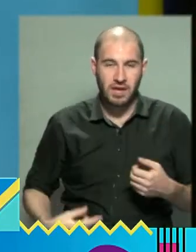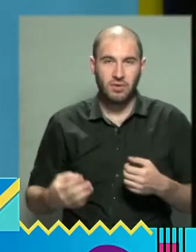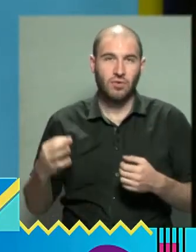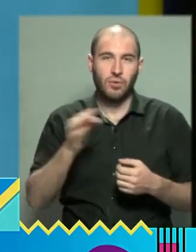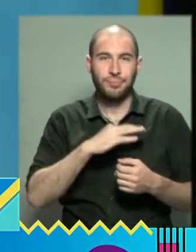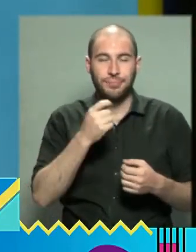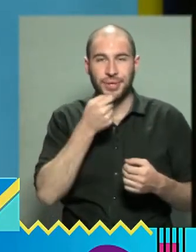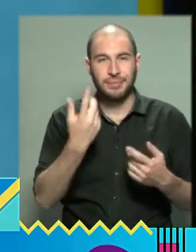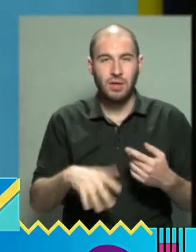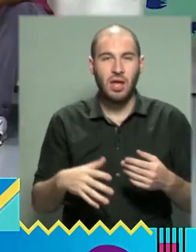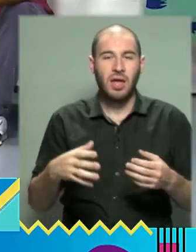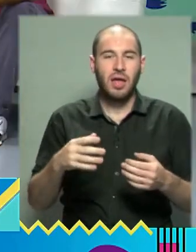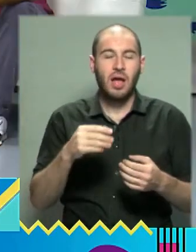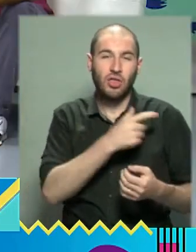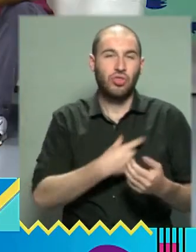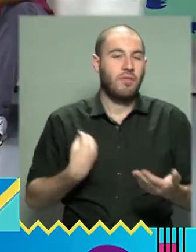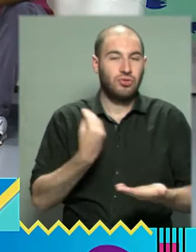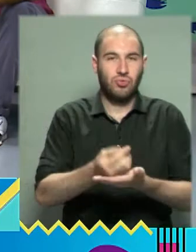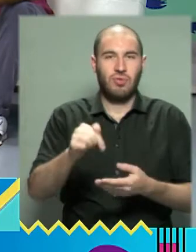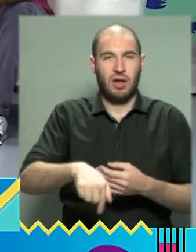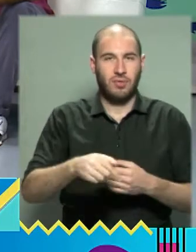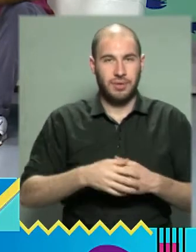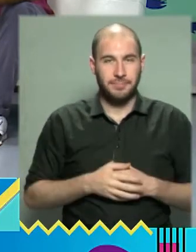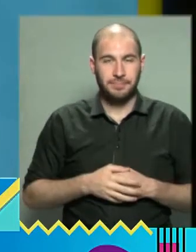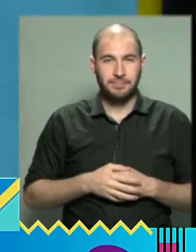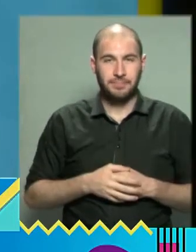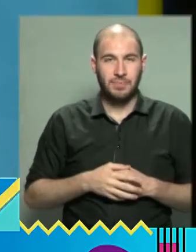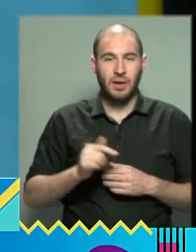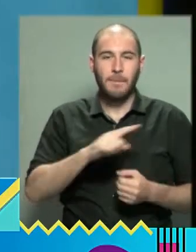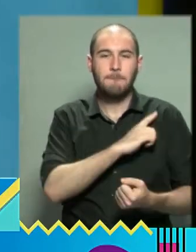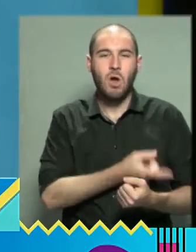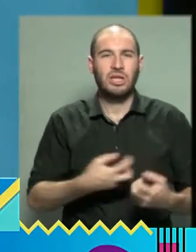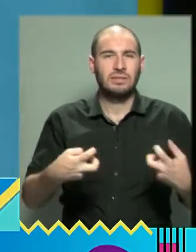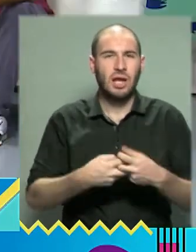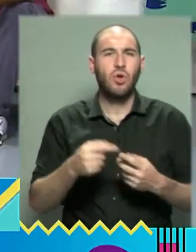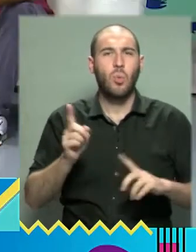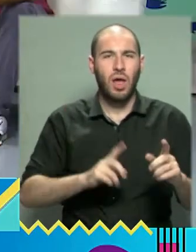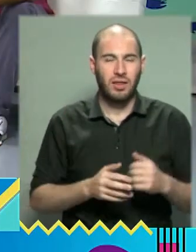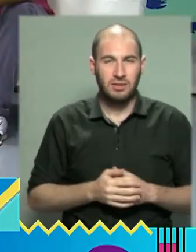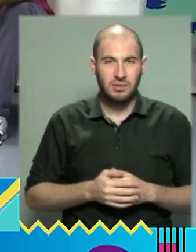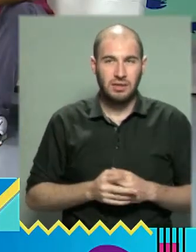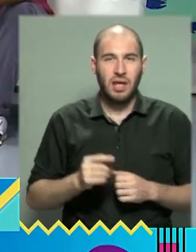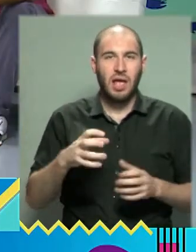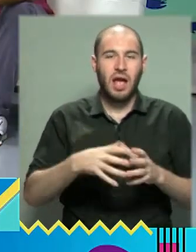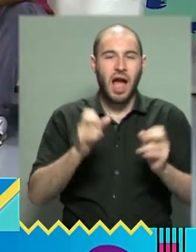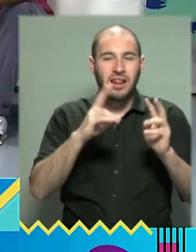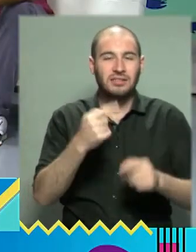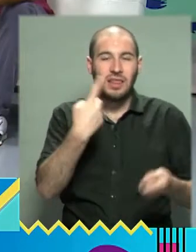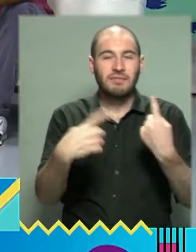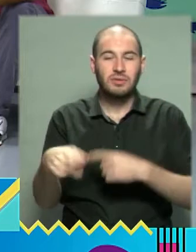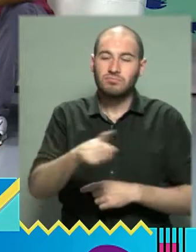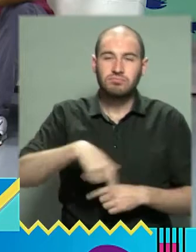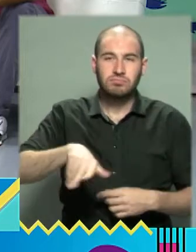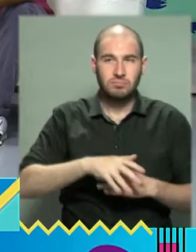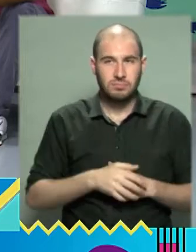o sea, con los mandatos de turno, si se quiere. ¿Cuál es el poder de los gremios? Desde los distintos análisis que pueden hacer